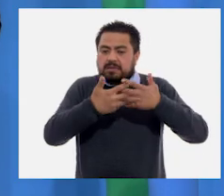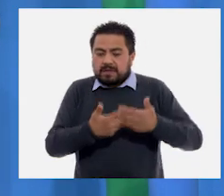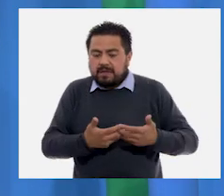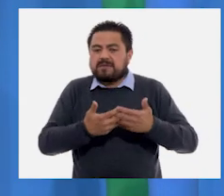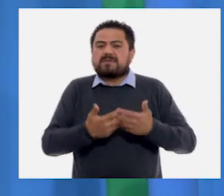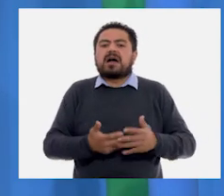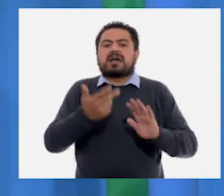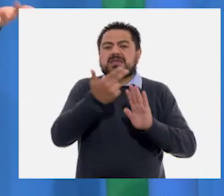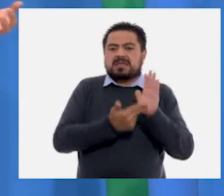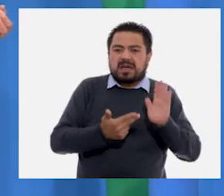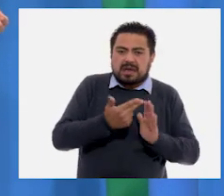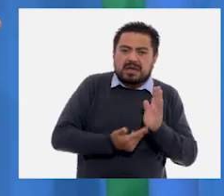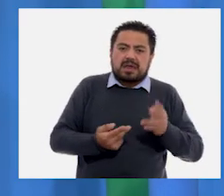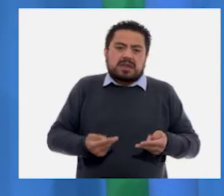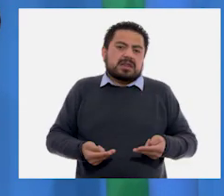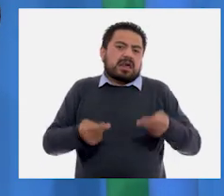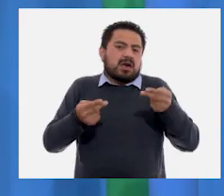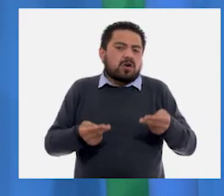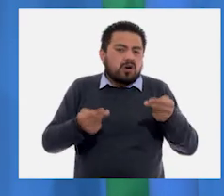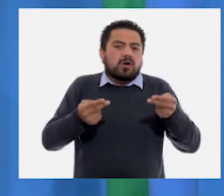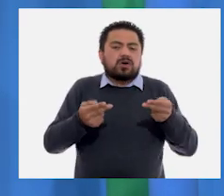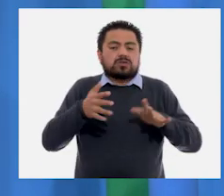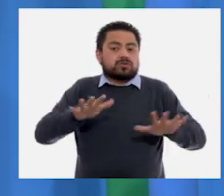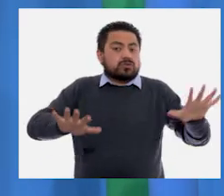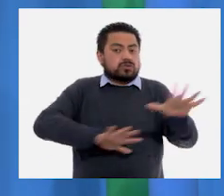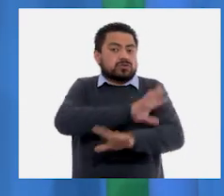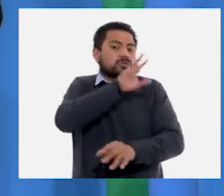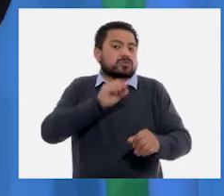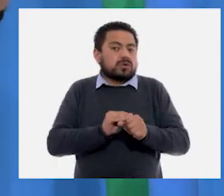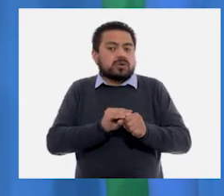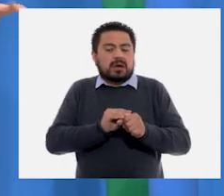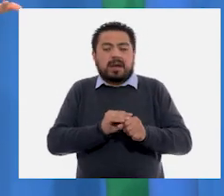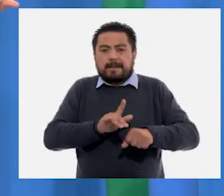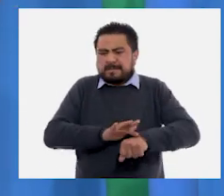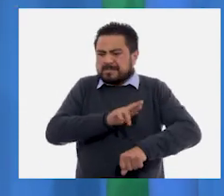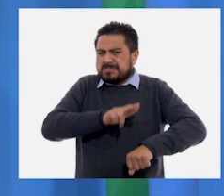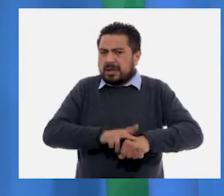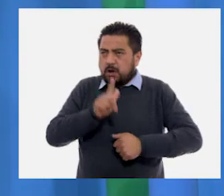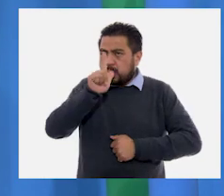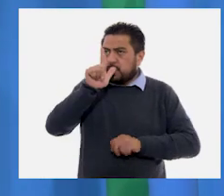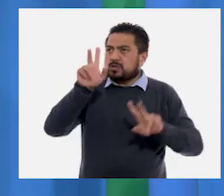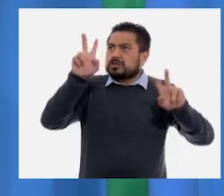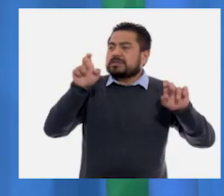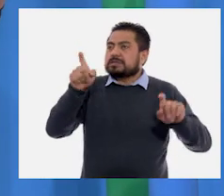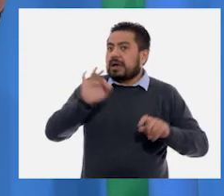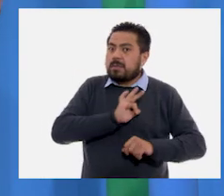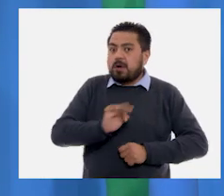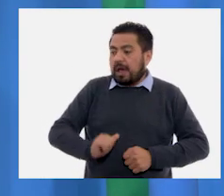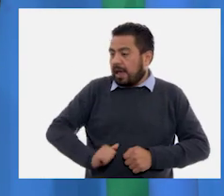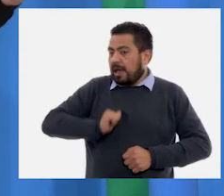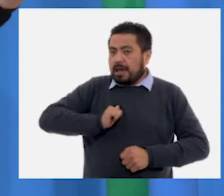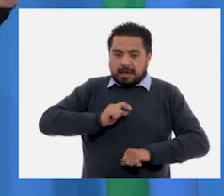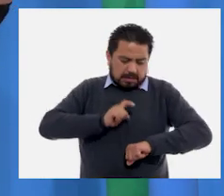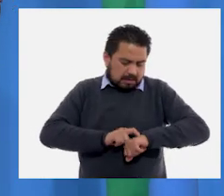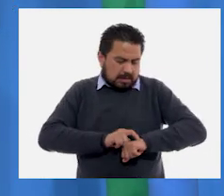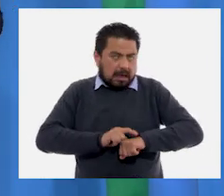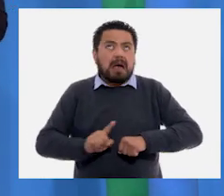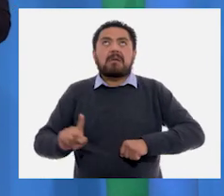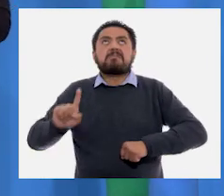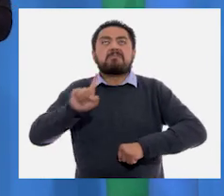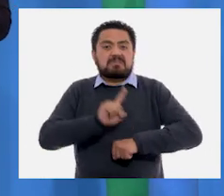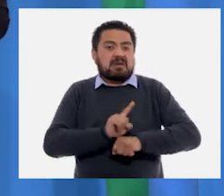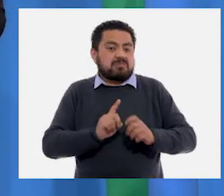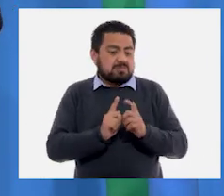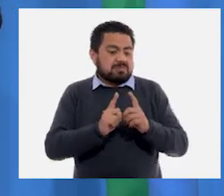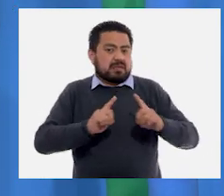para los talleres y para los negocios, pero sobre todo era una nueva fuente de luz que permitió aprovechar más las horas del día y